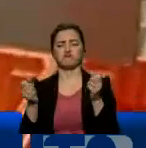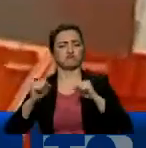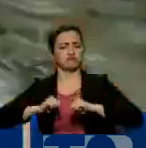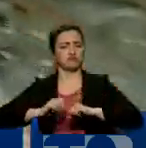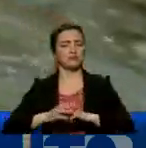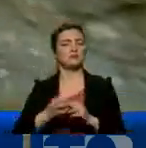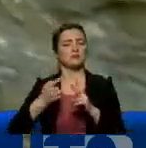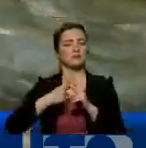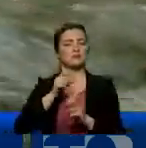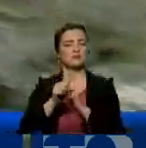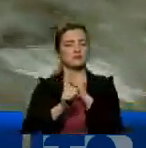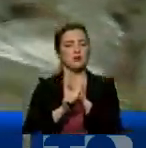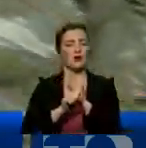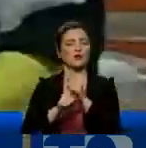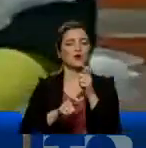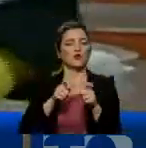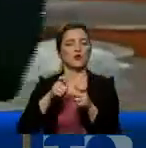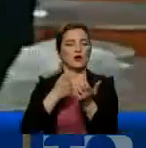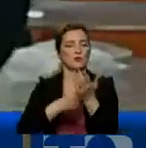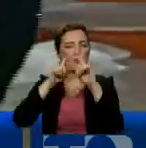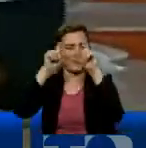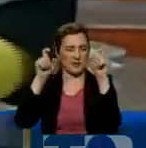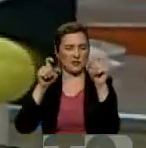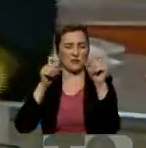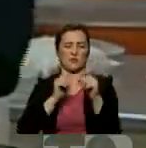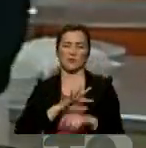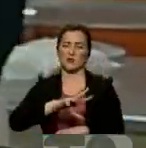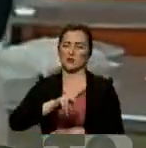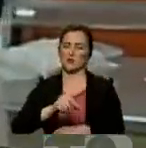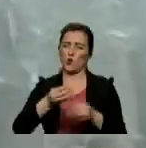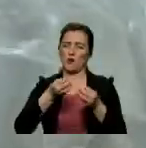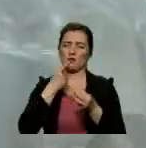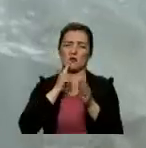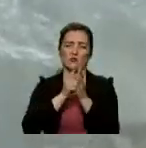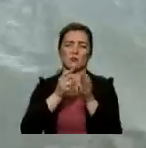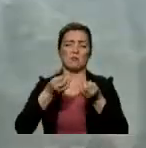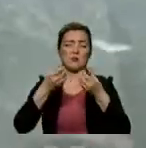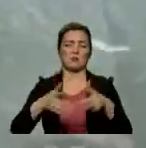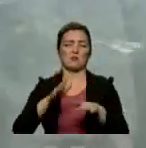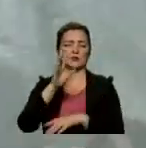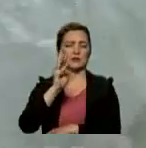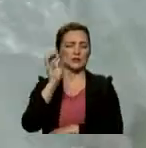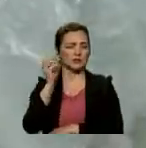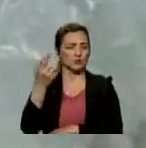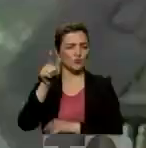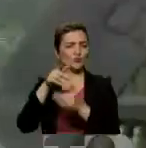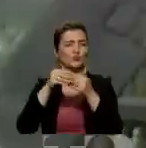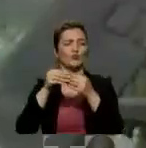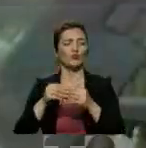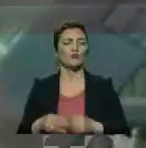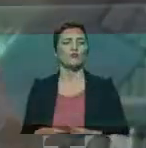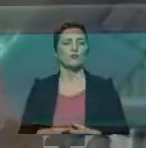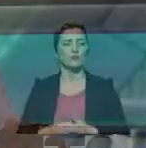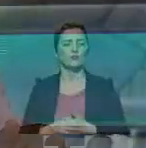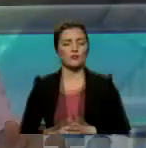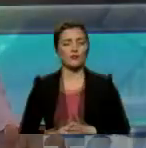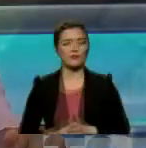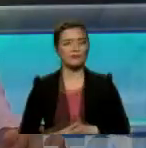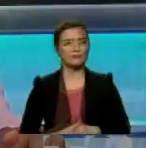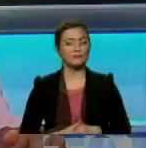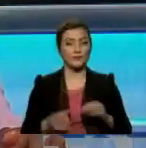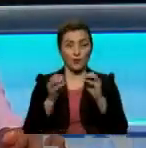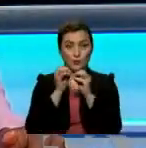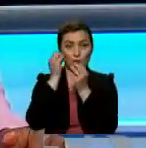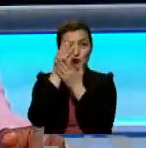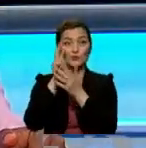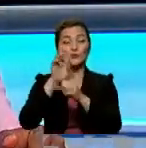los camaroneros denunciaron que los robos han traído pérdidas cercanas a los 60 millones de dólares. Joana Ramos. Seguimos